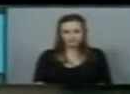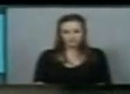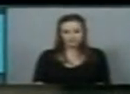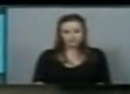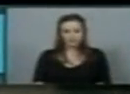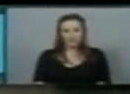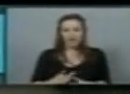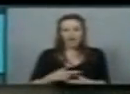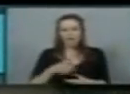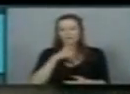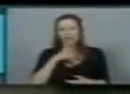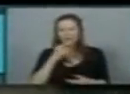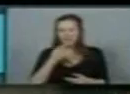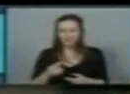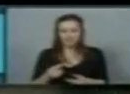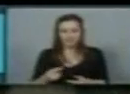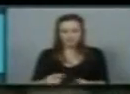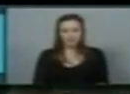fiduciarios.